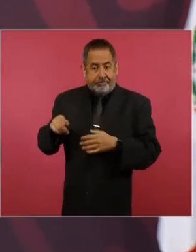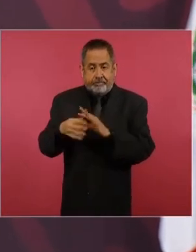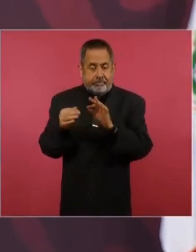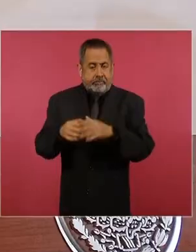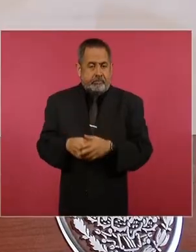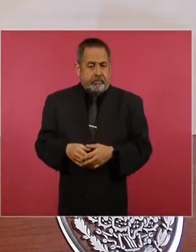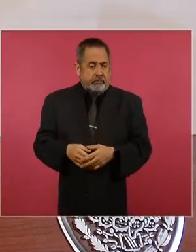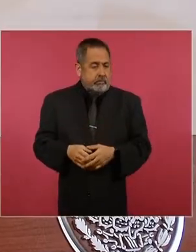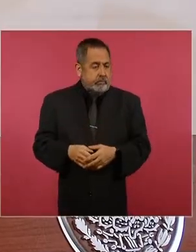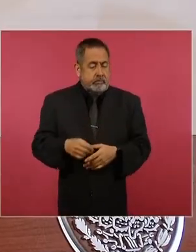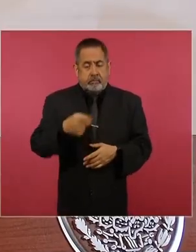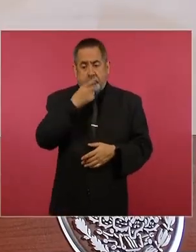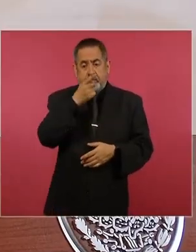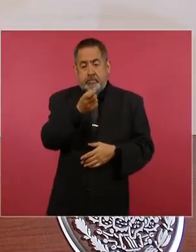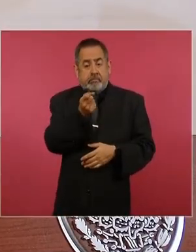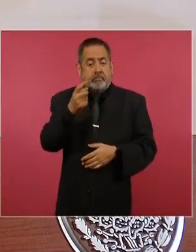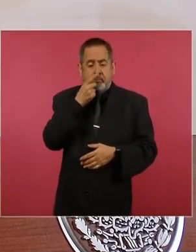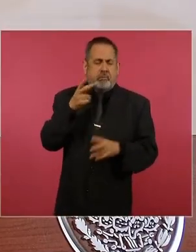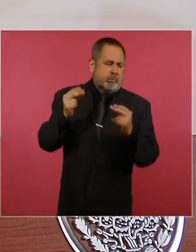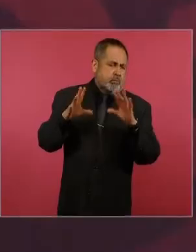resulta que no hubo dictadura